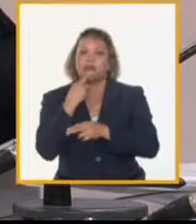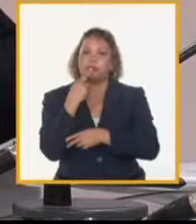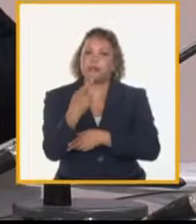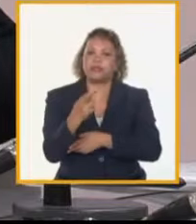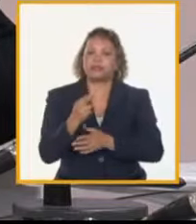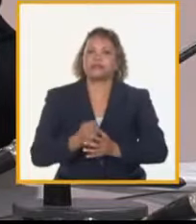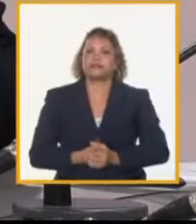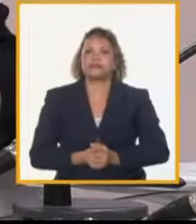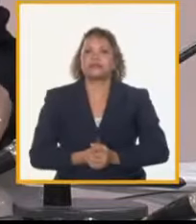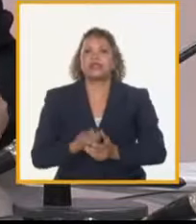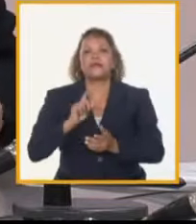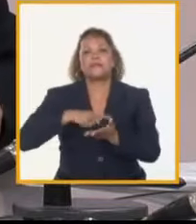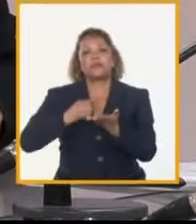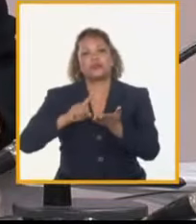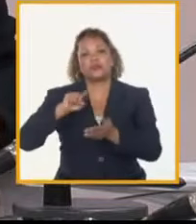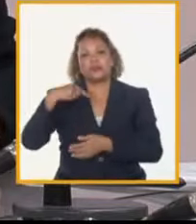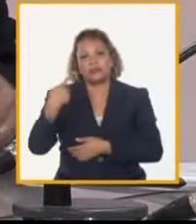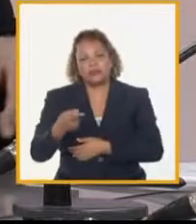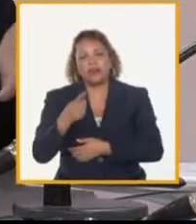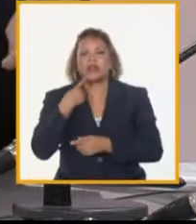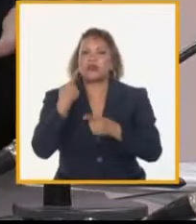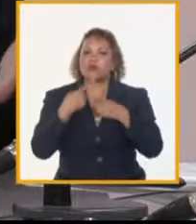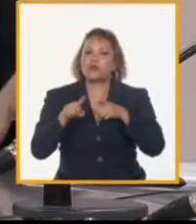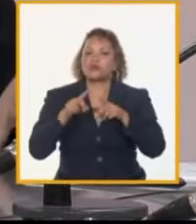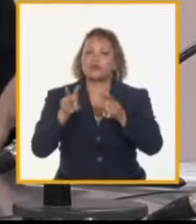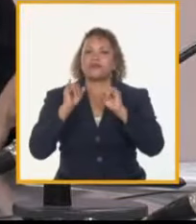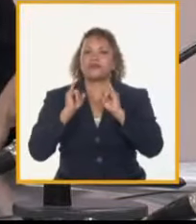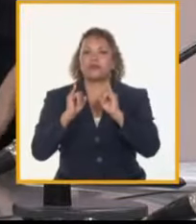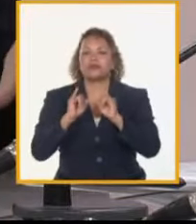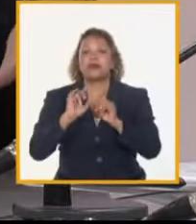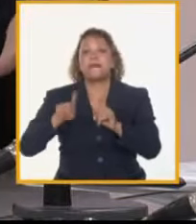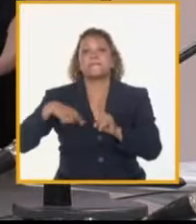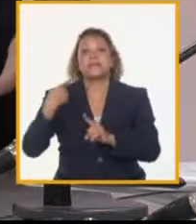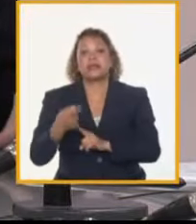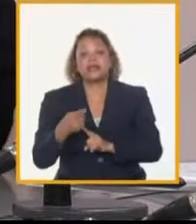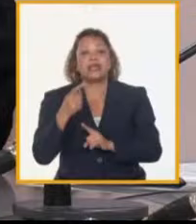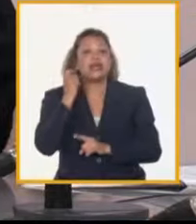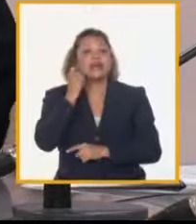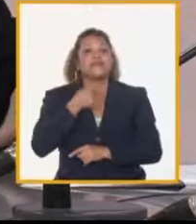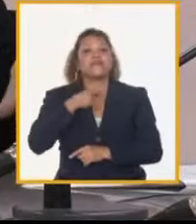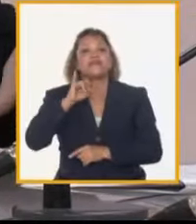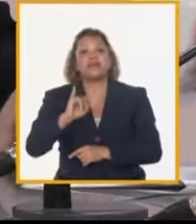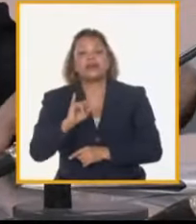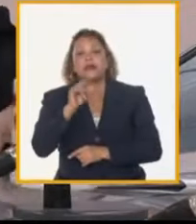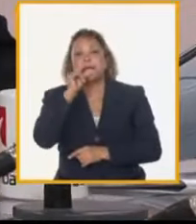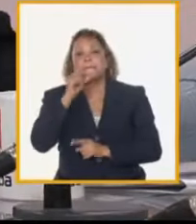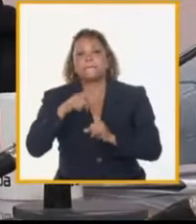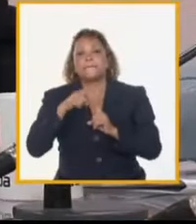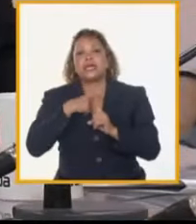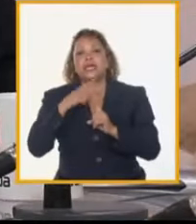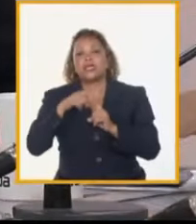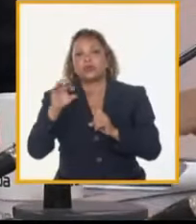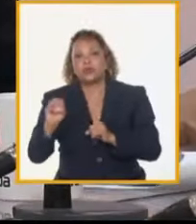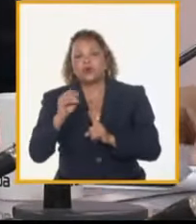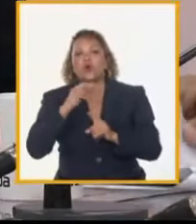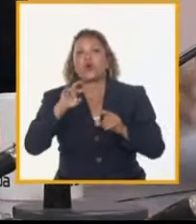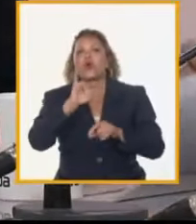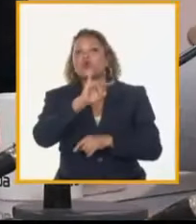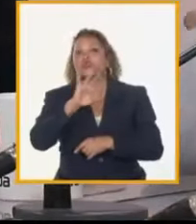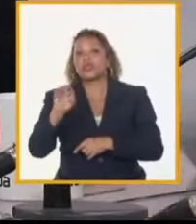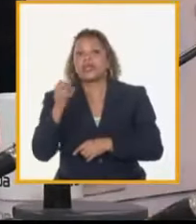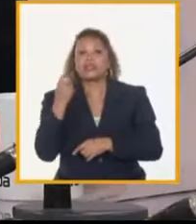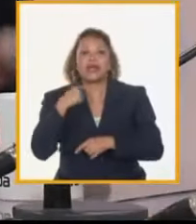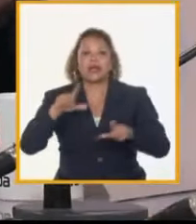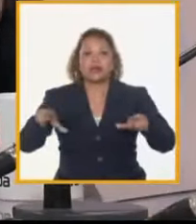con nuevos temas nacionales. Mañana los invito, estaremos acá con Frei Beto, que estará cumpliendo 80 años y lo estaremos celebrando con él aquí en